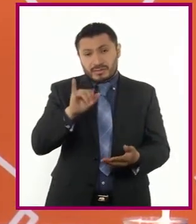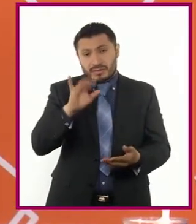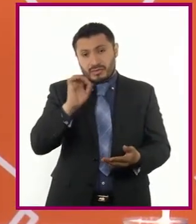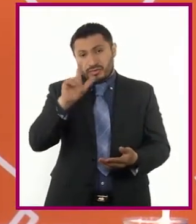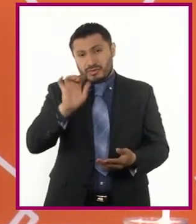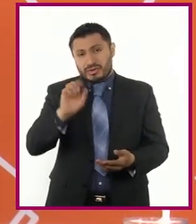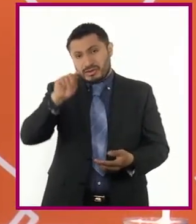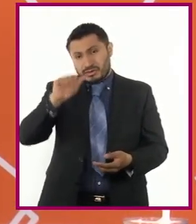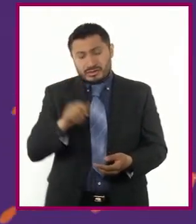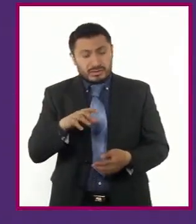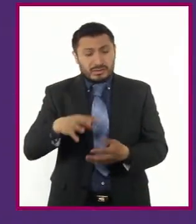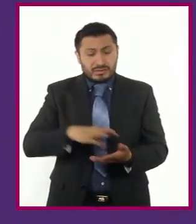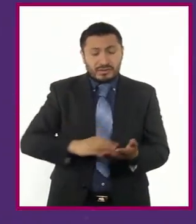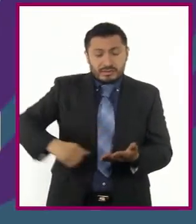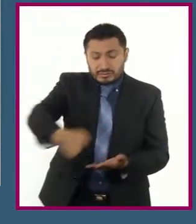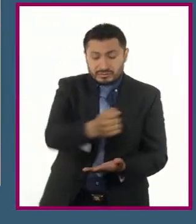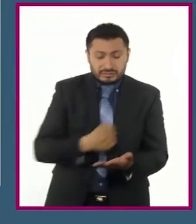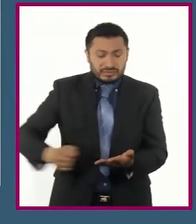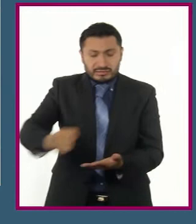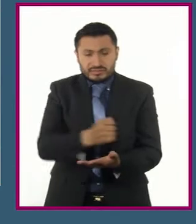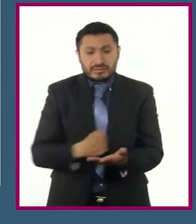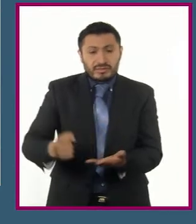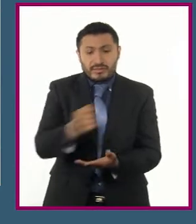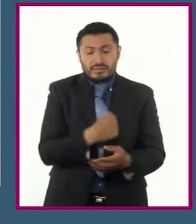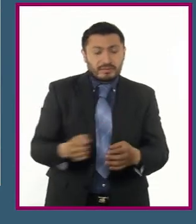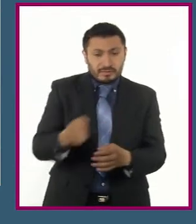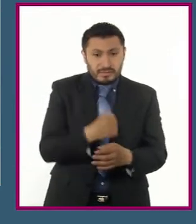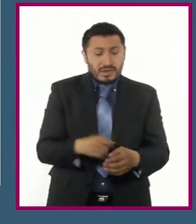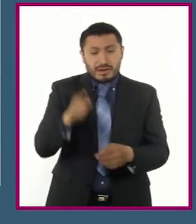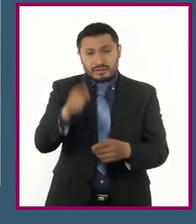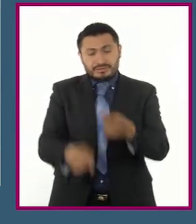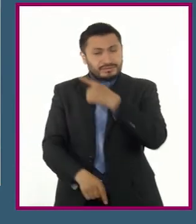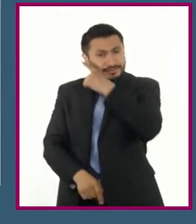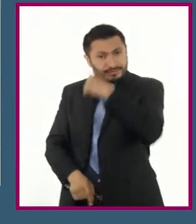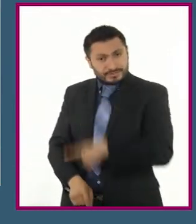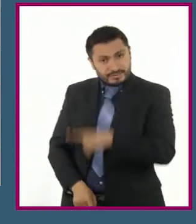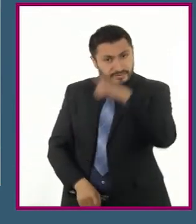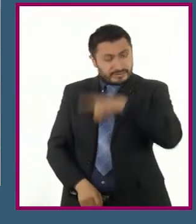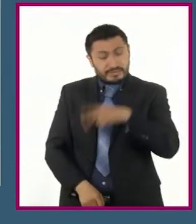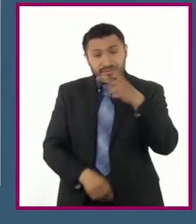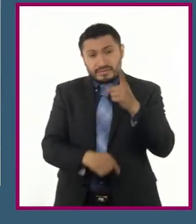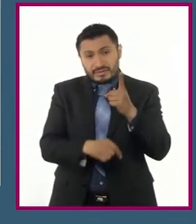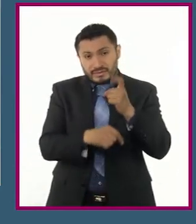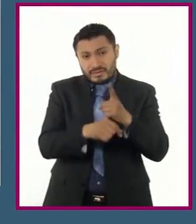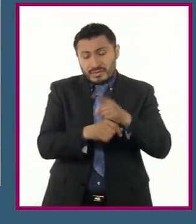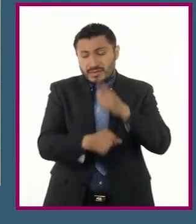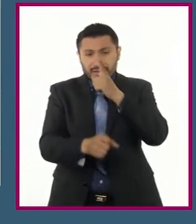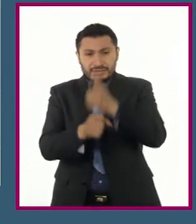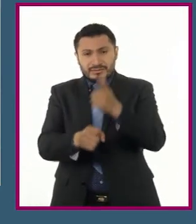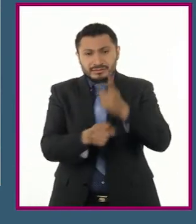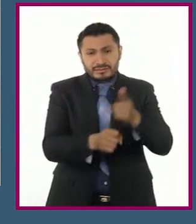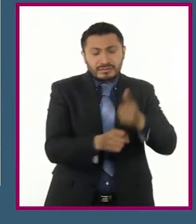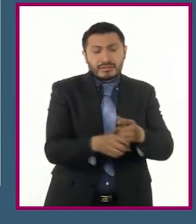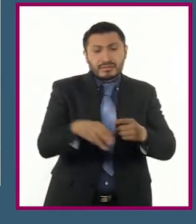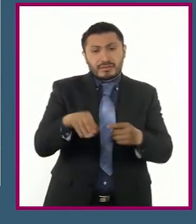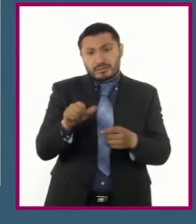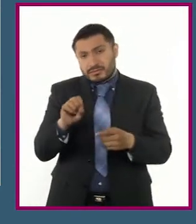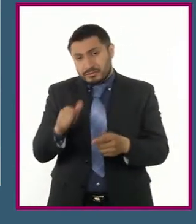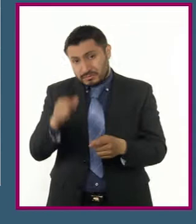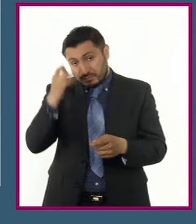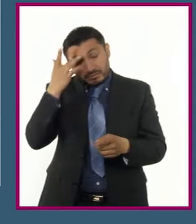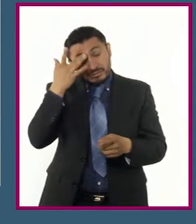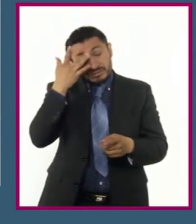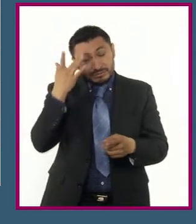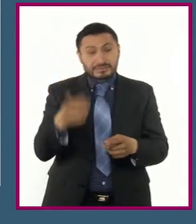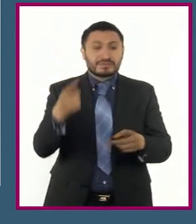disuelva perfectamente en todos los vasos. Completen el cuadro. Primero calculen la masa de la disolución sumando la cantidad del